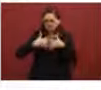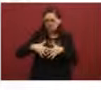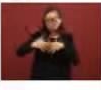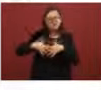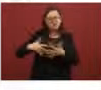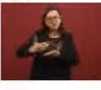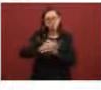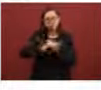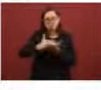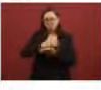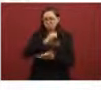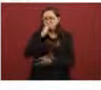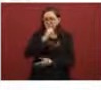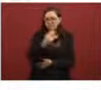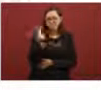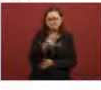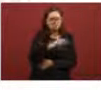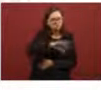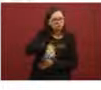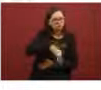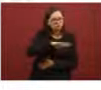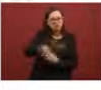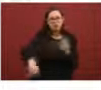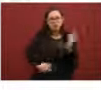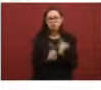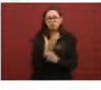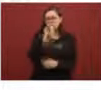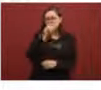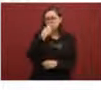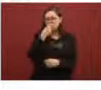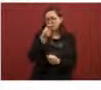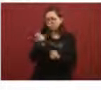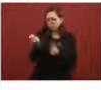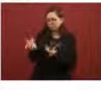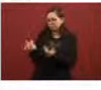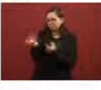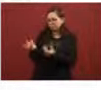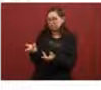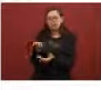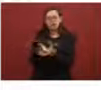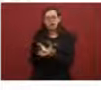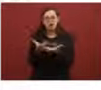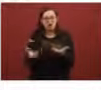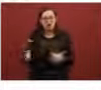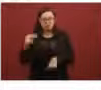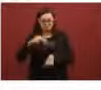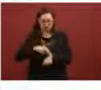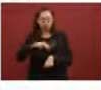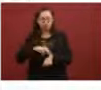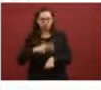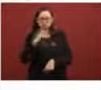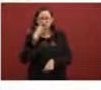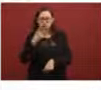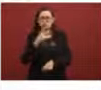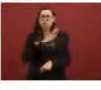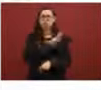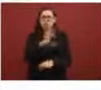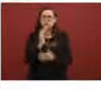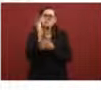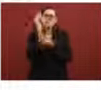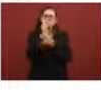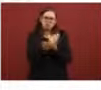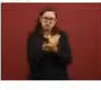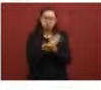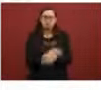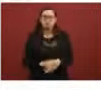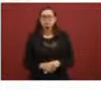tenemos que contrarrestar, y con estos esquemas están los expertos tan seguros de que esto se va a lograr o cuando menos reducir en